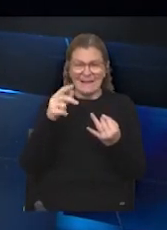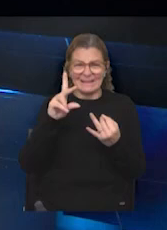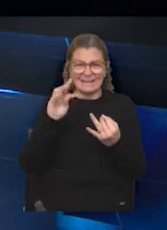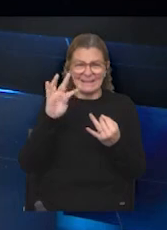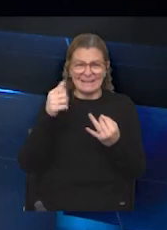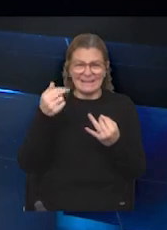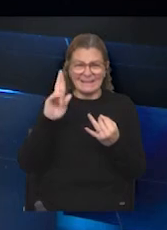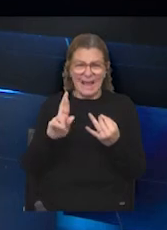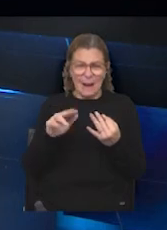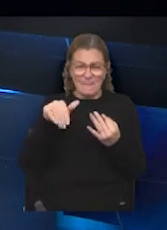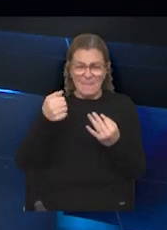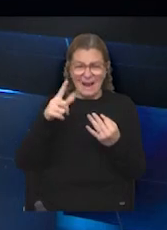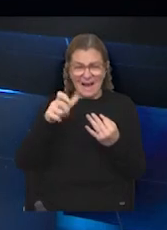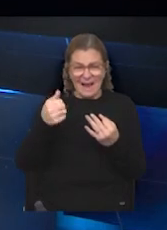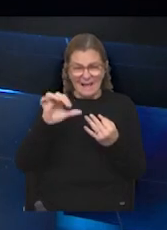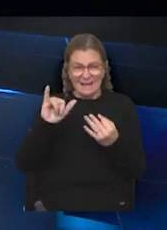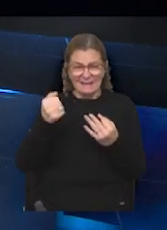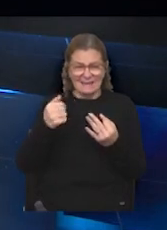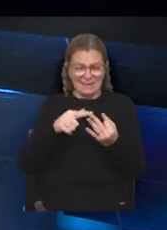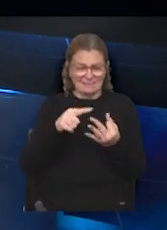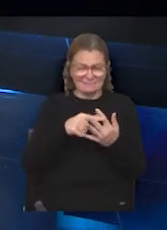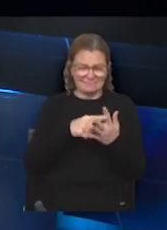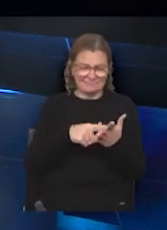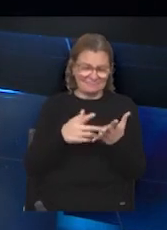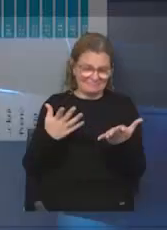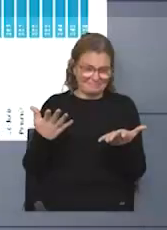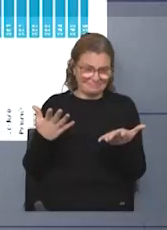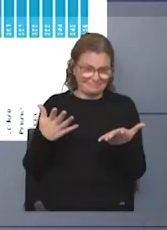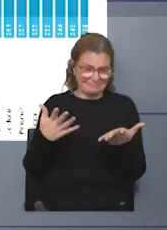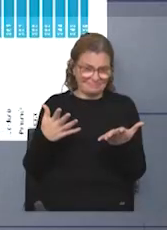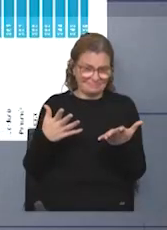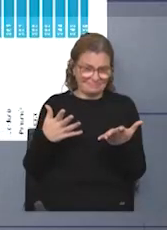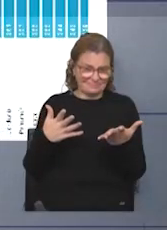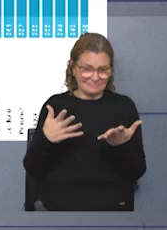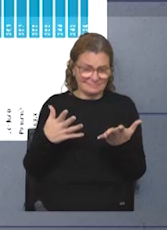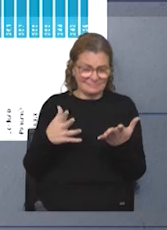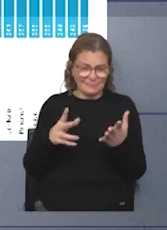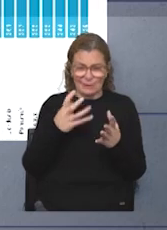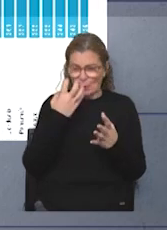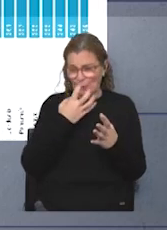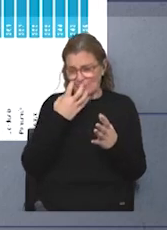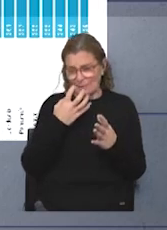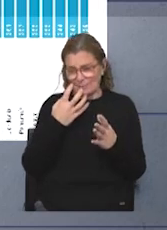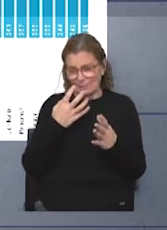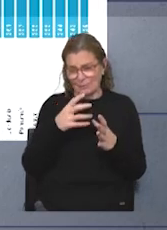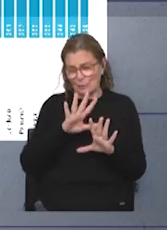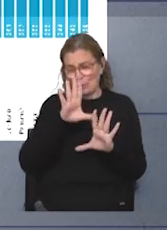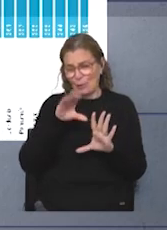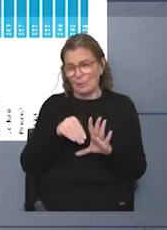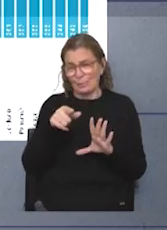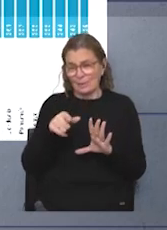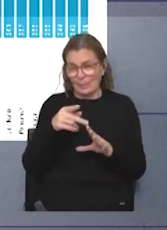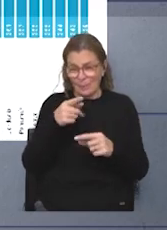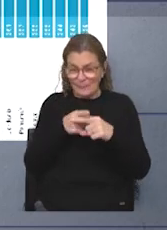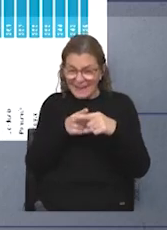Uruguay Malasia República Malta Noruega Vietnam con todo lo que han vivido y nosotros